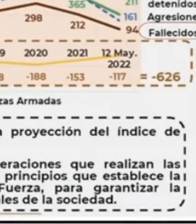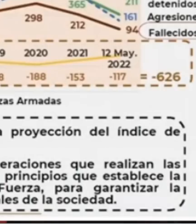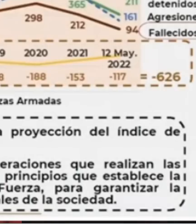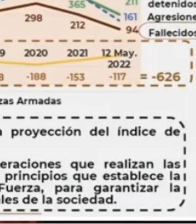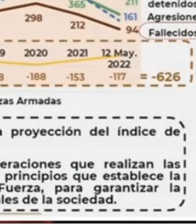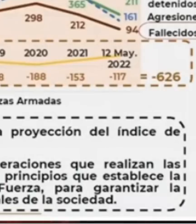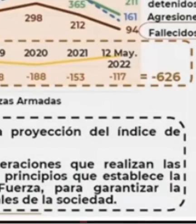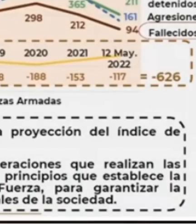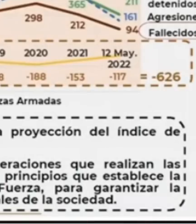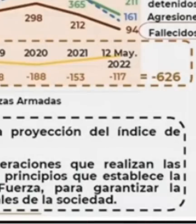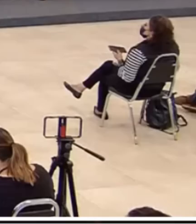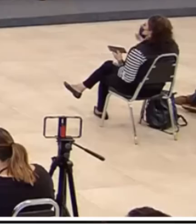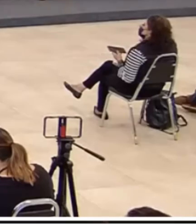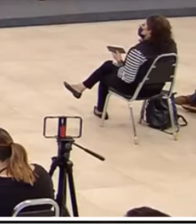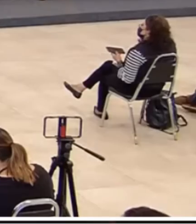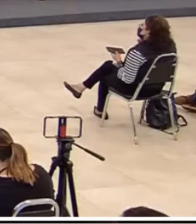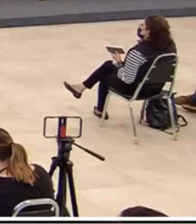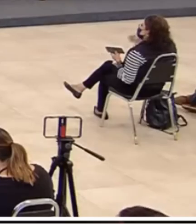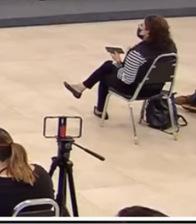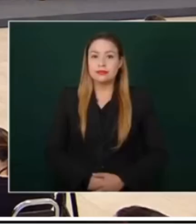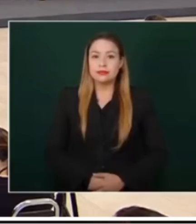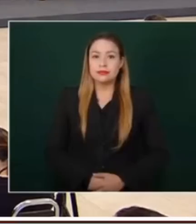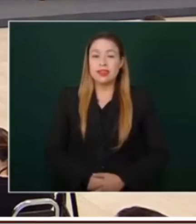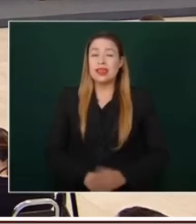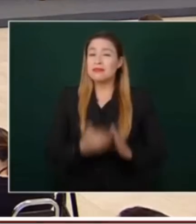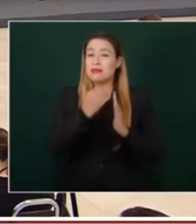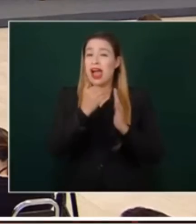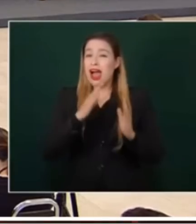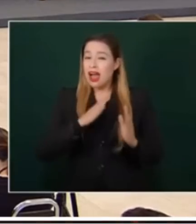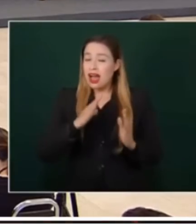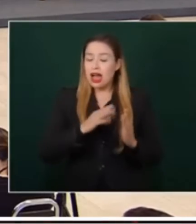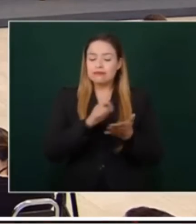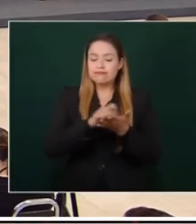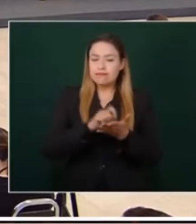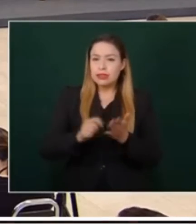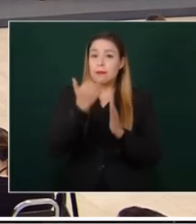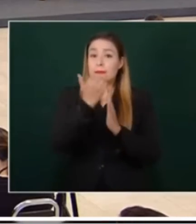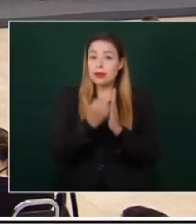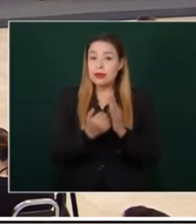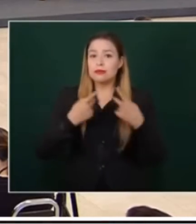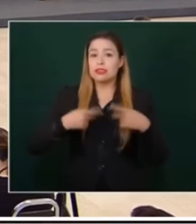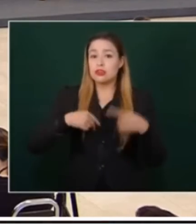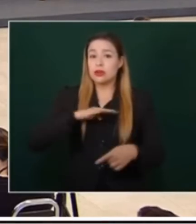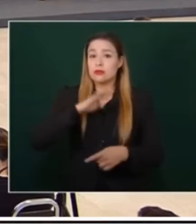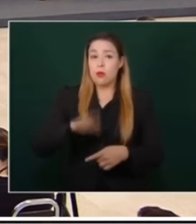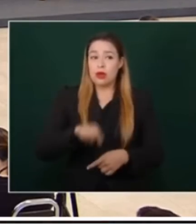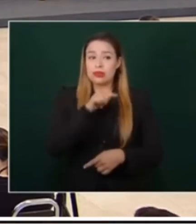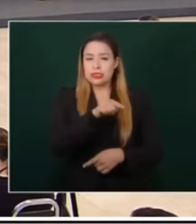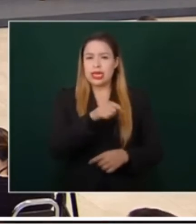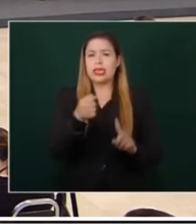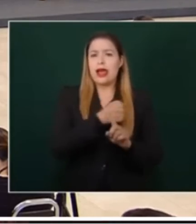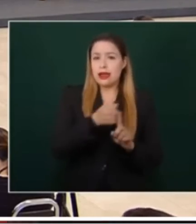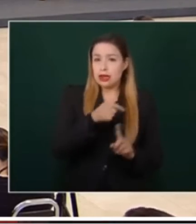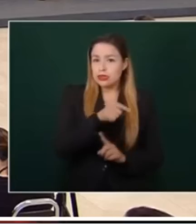teníamos un registro de menor cantidad de muertos en agresiones, un